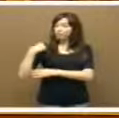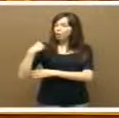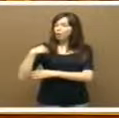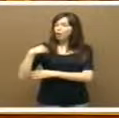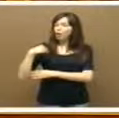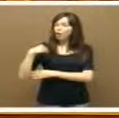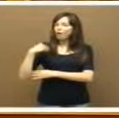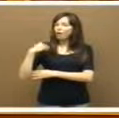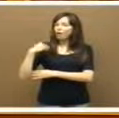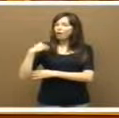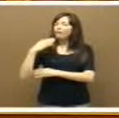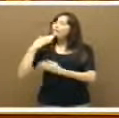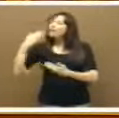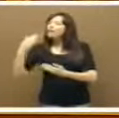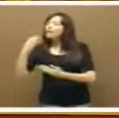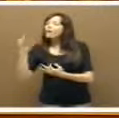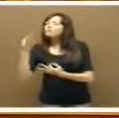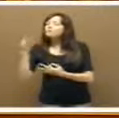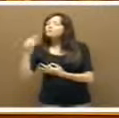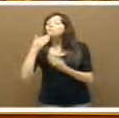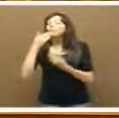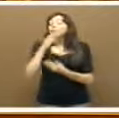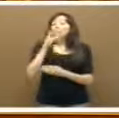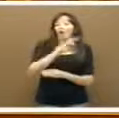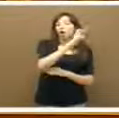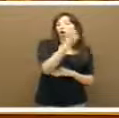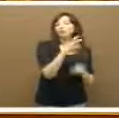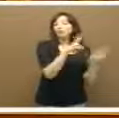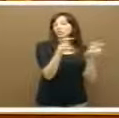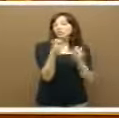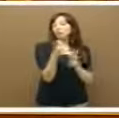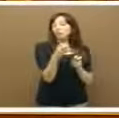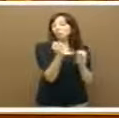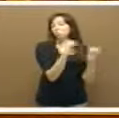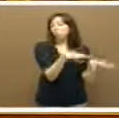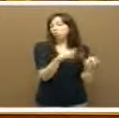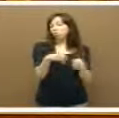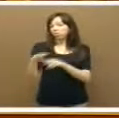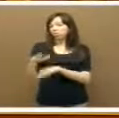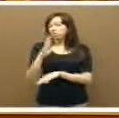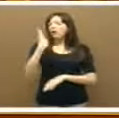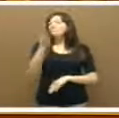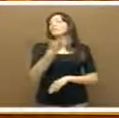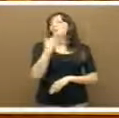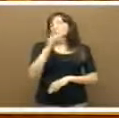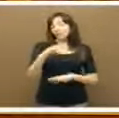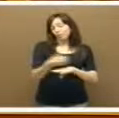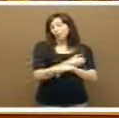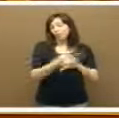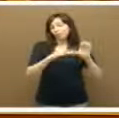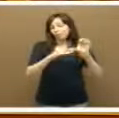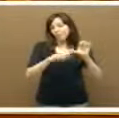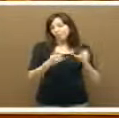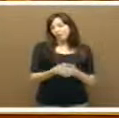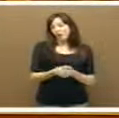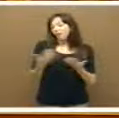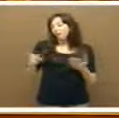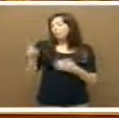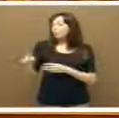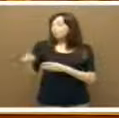abandonar otras, a costa de un precio muy alto que han pagado los extremeños. Y esa alta nota en el cumplimiento de déficit, pues